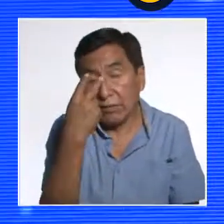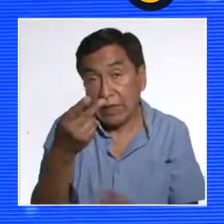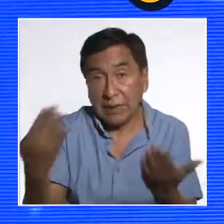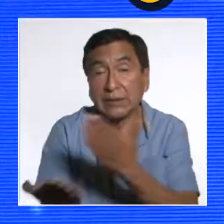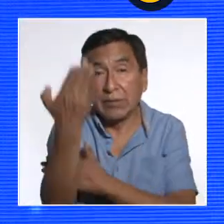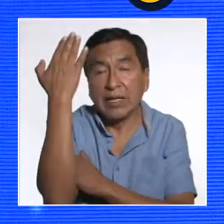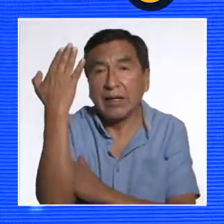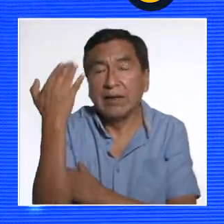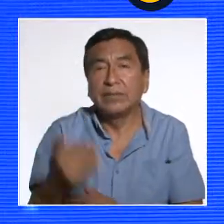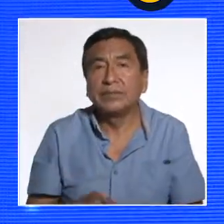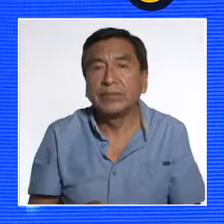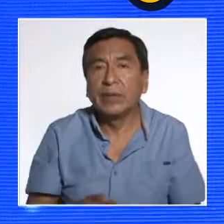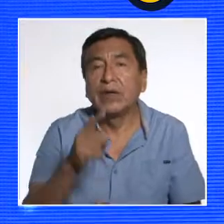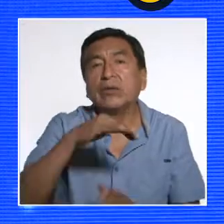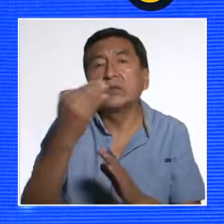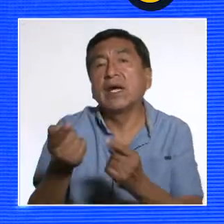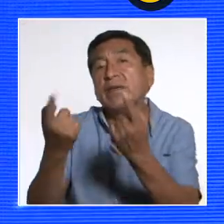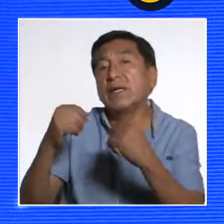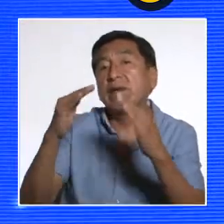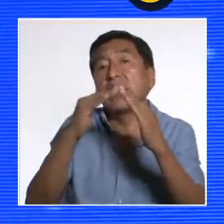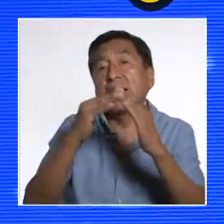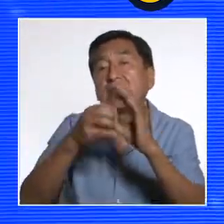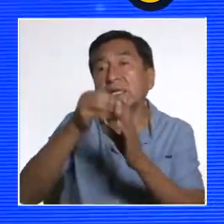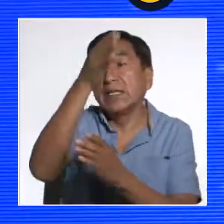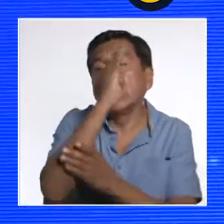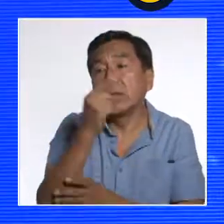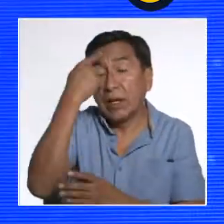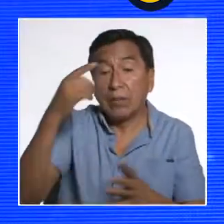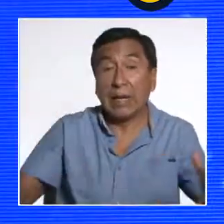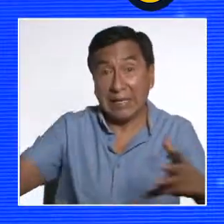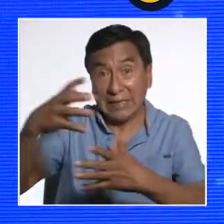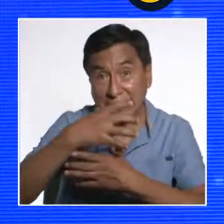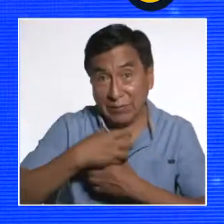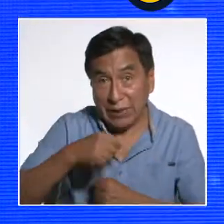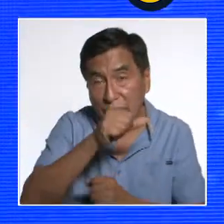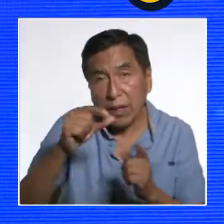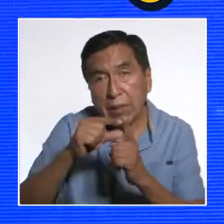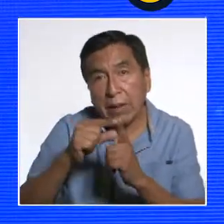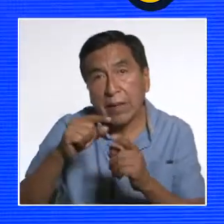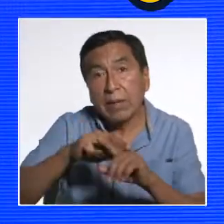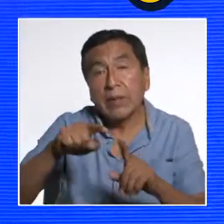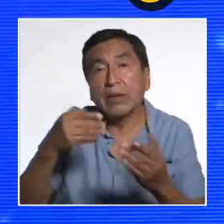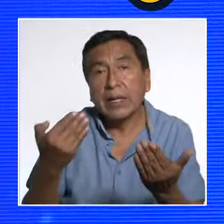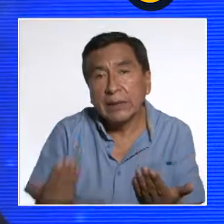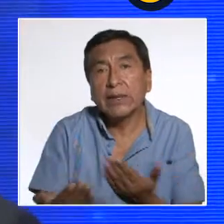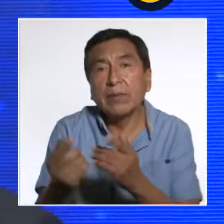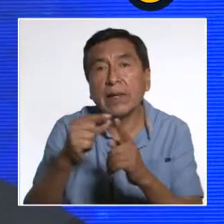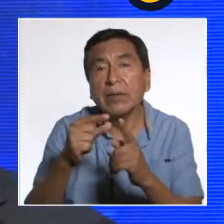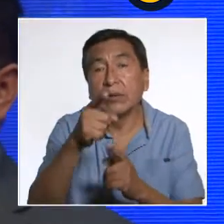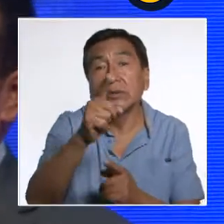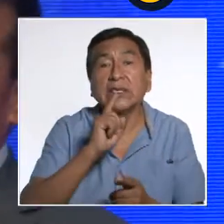mañana. Usted ha venido a la casa de Dios a recibir una palabra. Pero en esta palabra usted se está